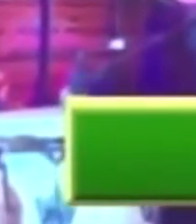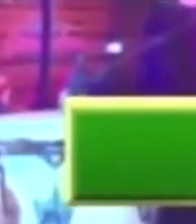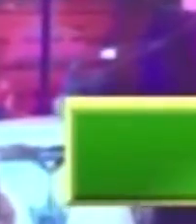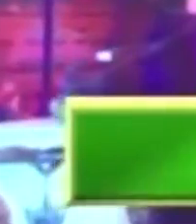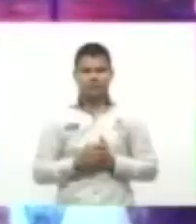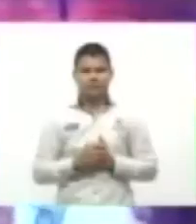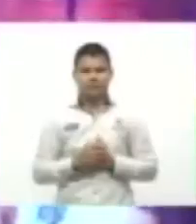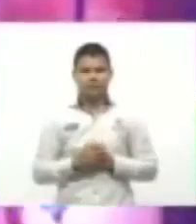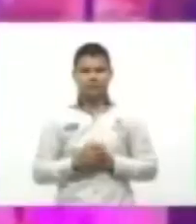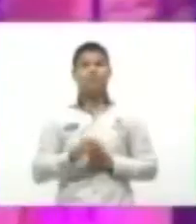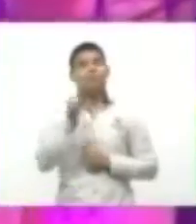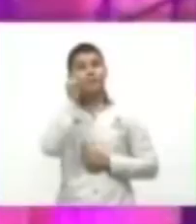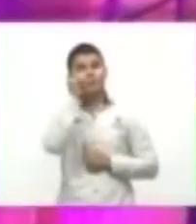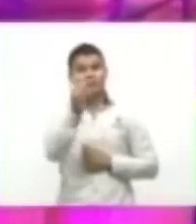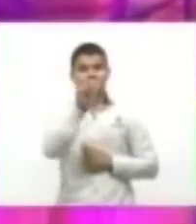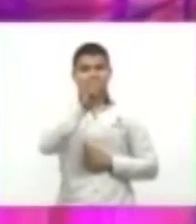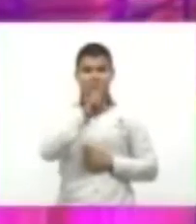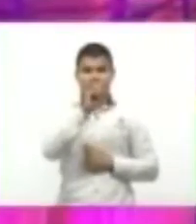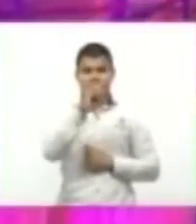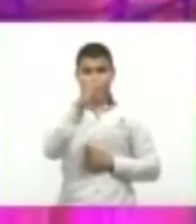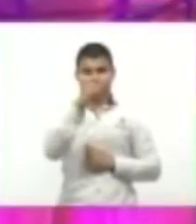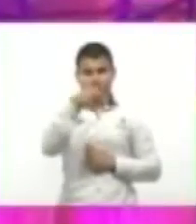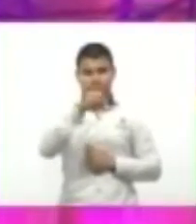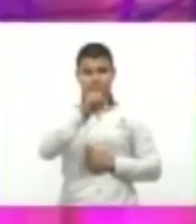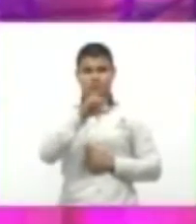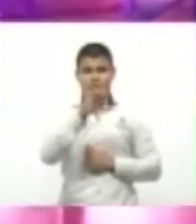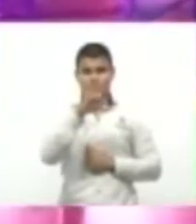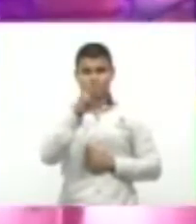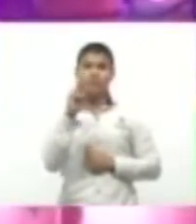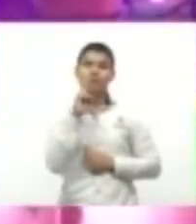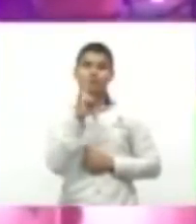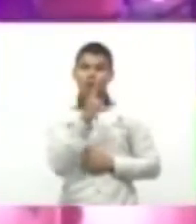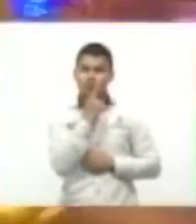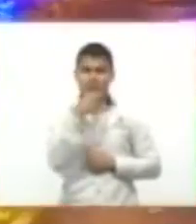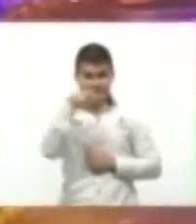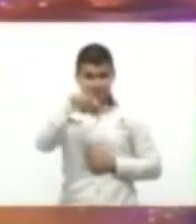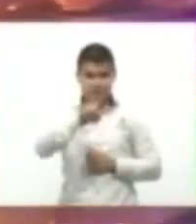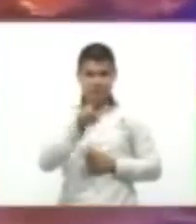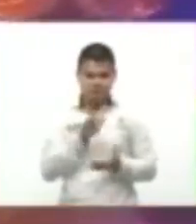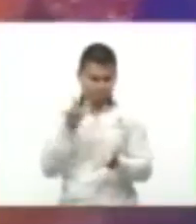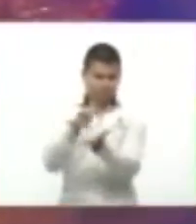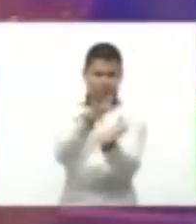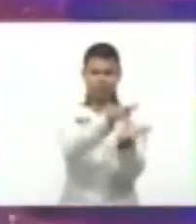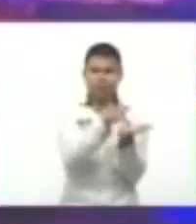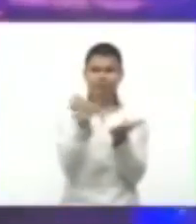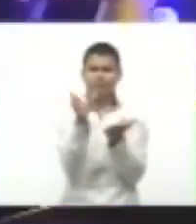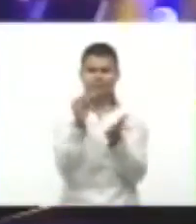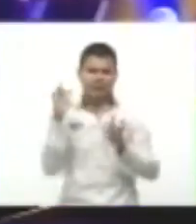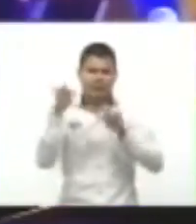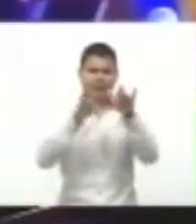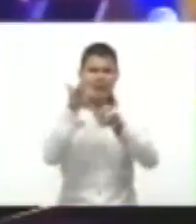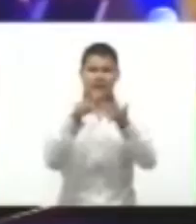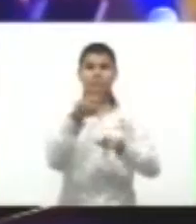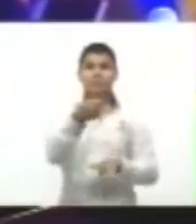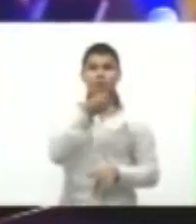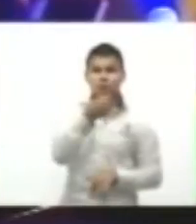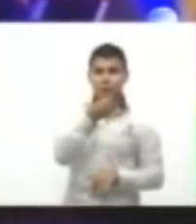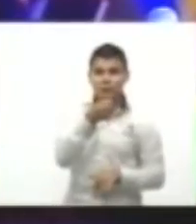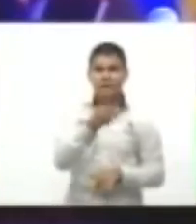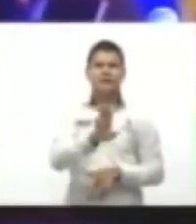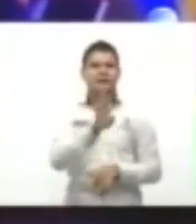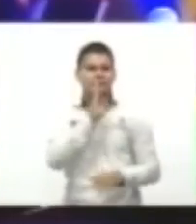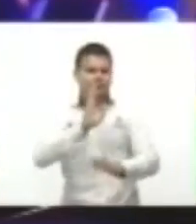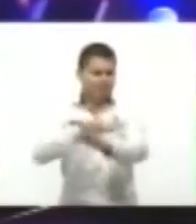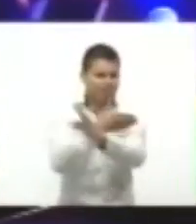Y mañana el Rancho Currambero, patrimonio cultural de Barranquilla, se llenará de color, sabor y carnaval con un gran concierto que se llevará a cabo en horas de la